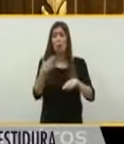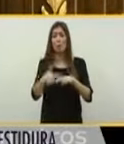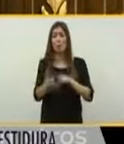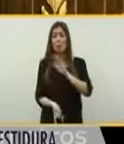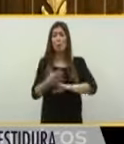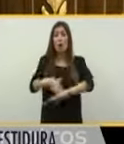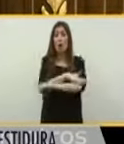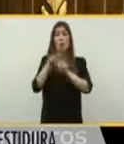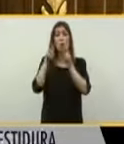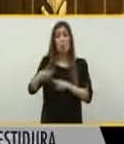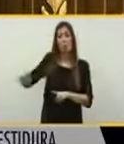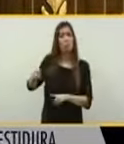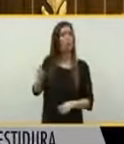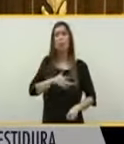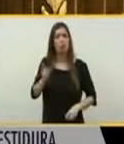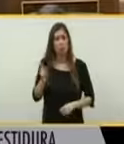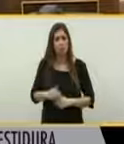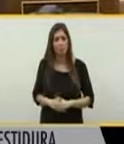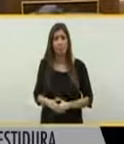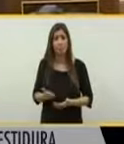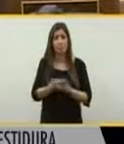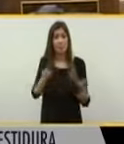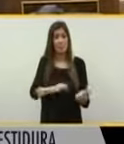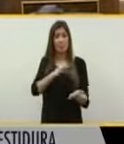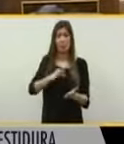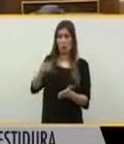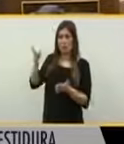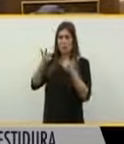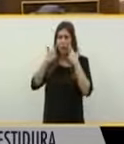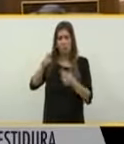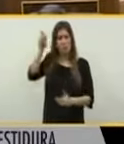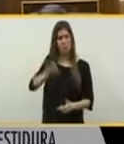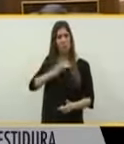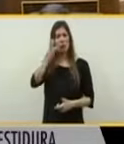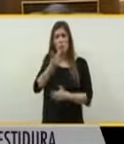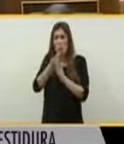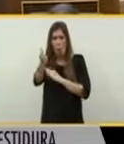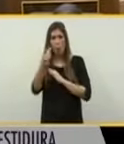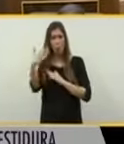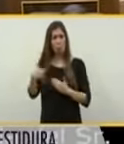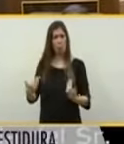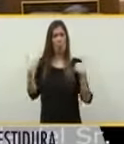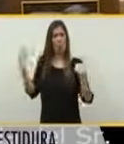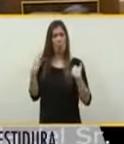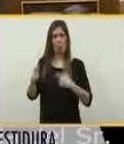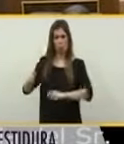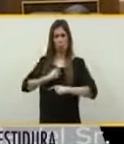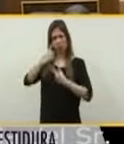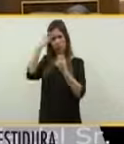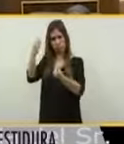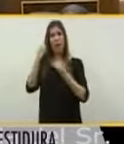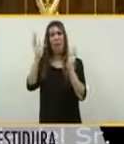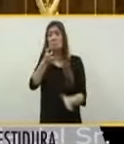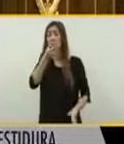gobierno. Señorías, esta sorprendente huida del señor Rajoy de sus responsabilidades institucionales había llevado a